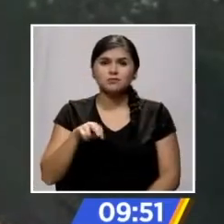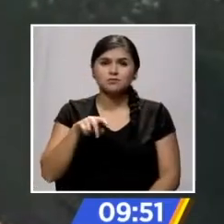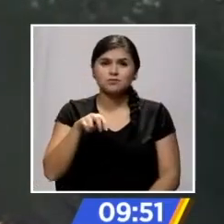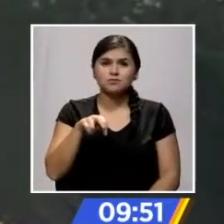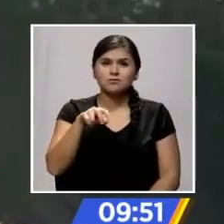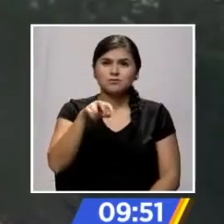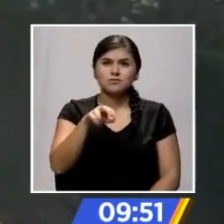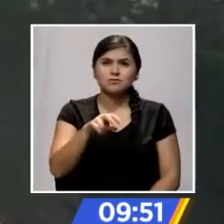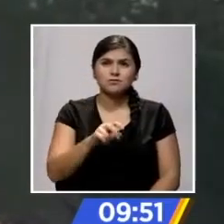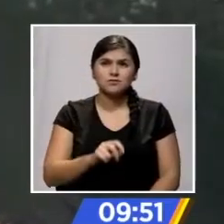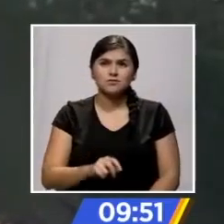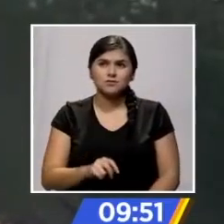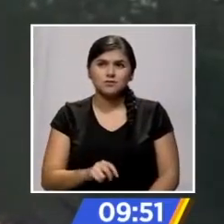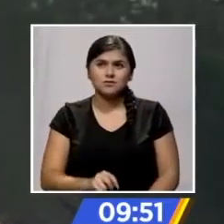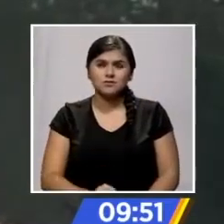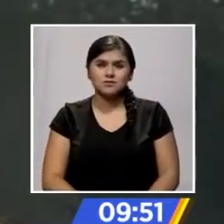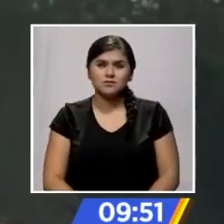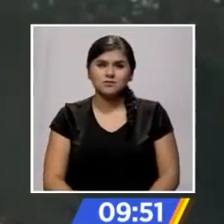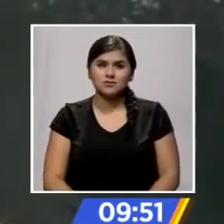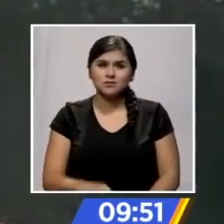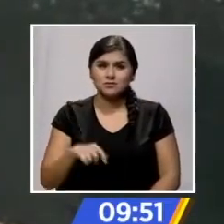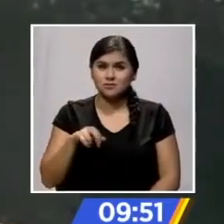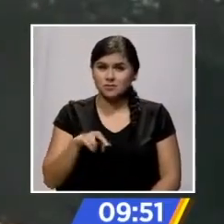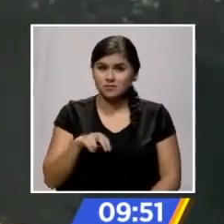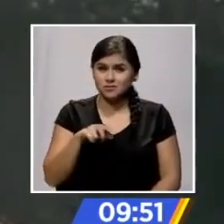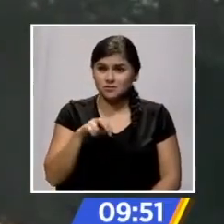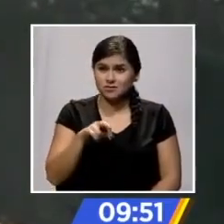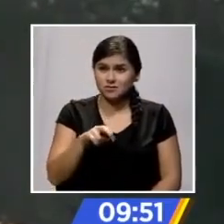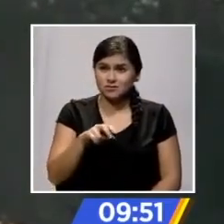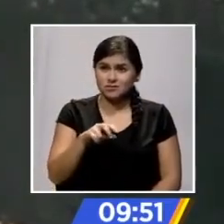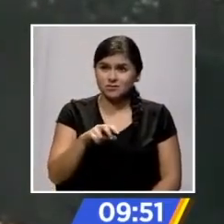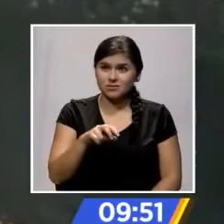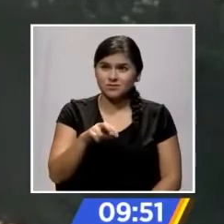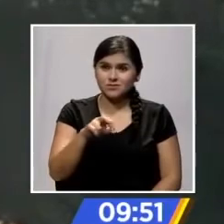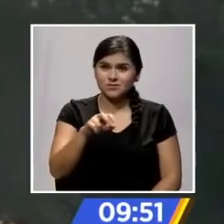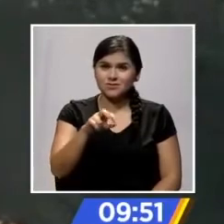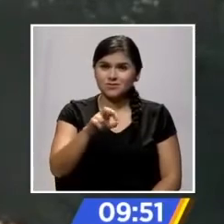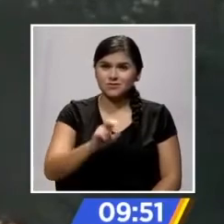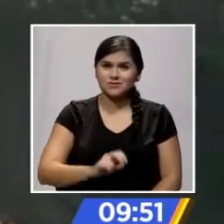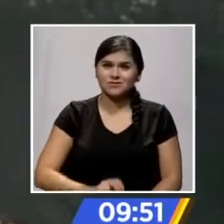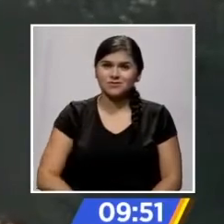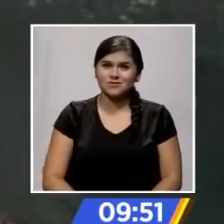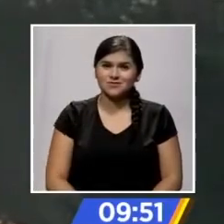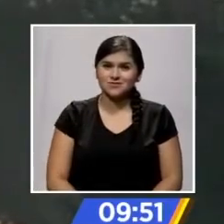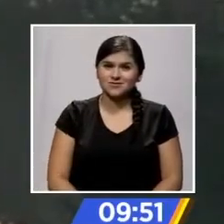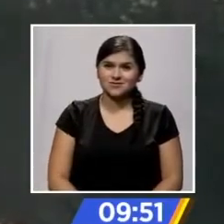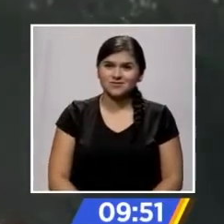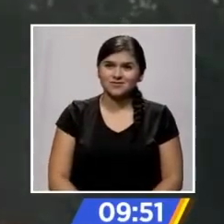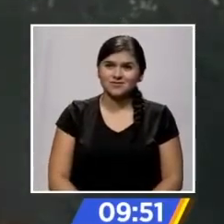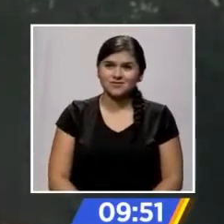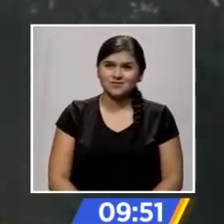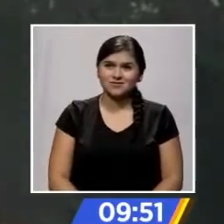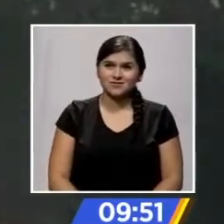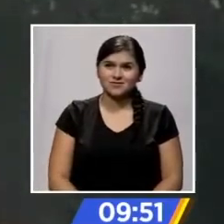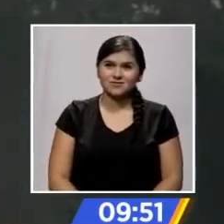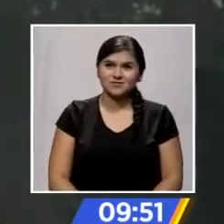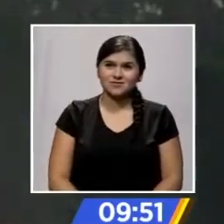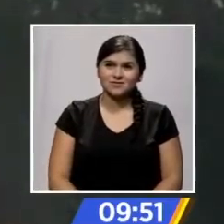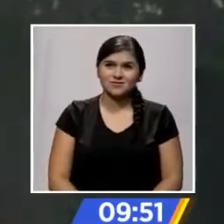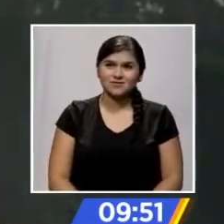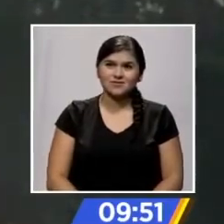quería caminar con sus pies, pues sacudió su balita y hizo de que una flor la